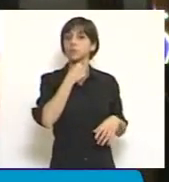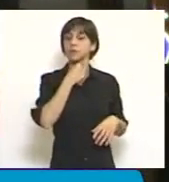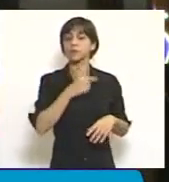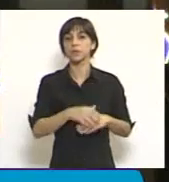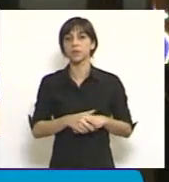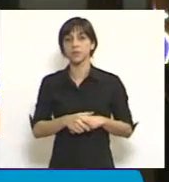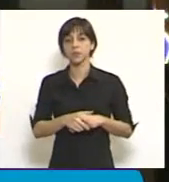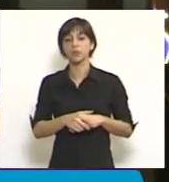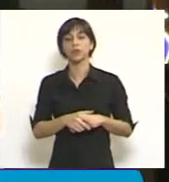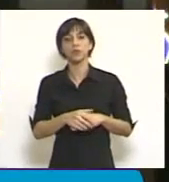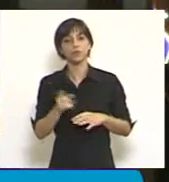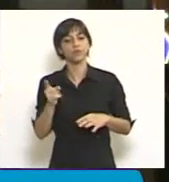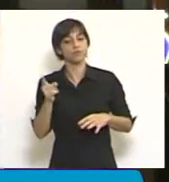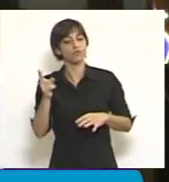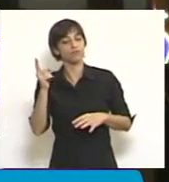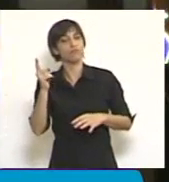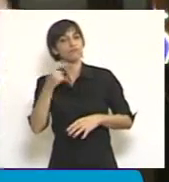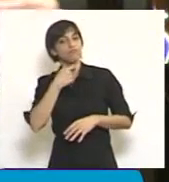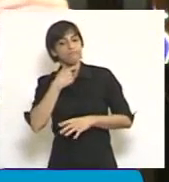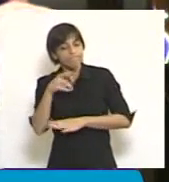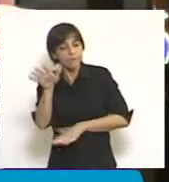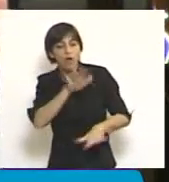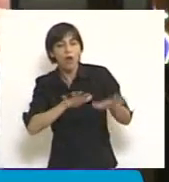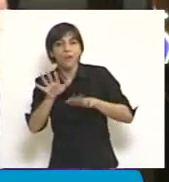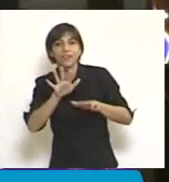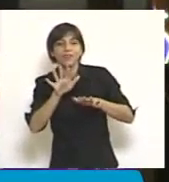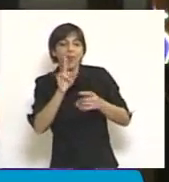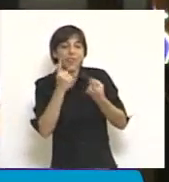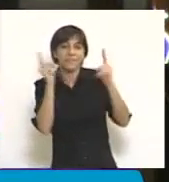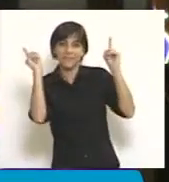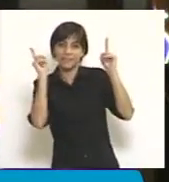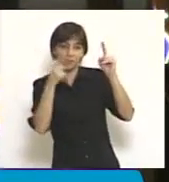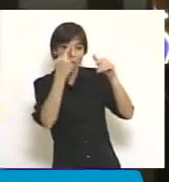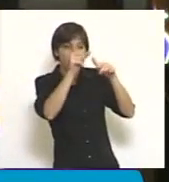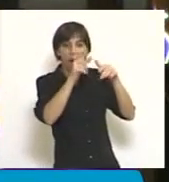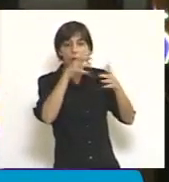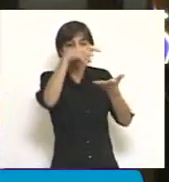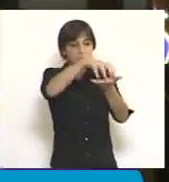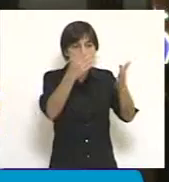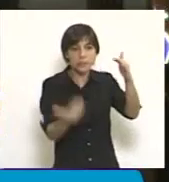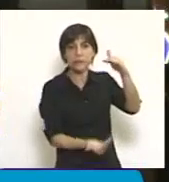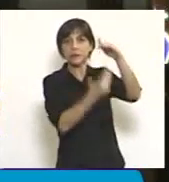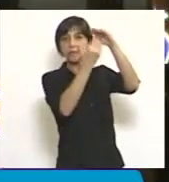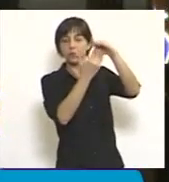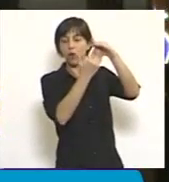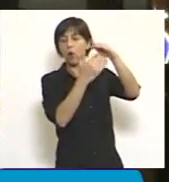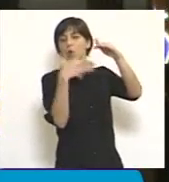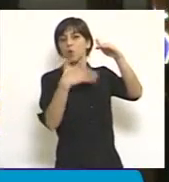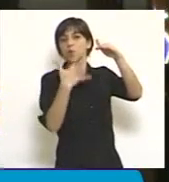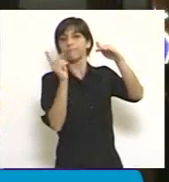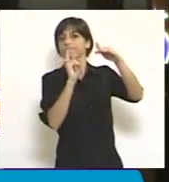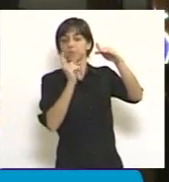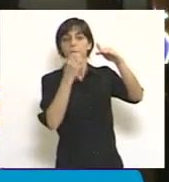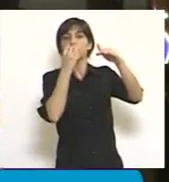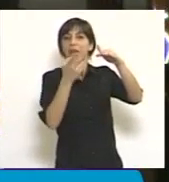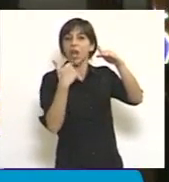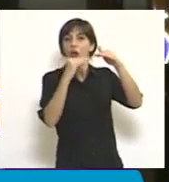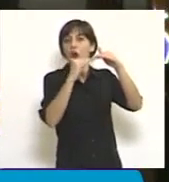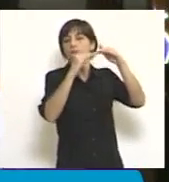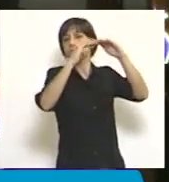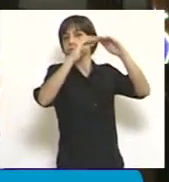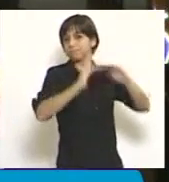todo, pero ciertamente horizontal que tiene hoy en día. Nosotros hemos presentado nuestro propio proyecto de ley orgánica de la Procuración General y